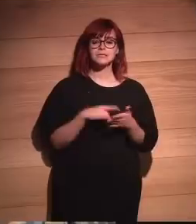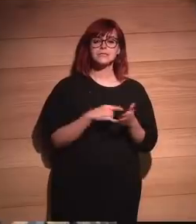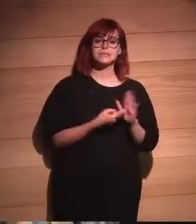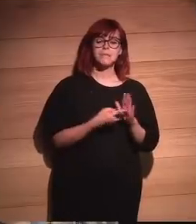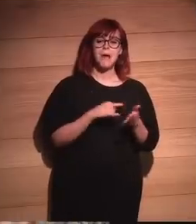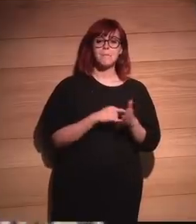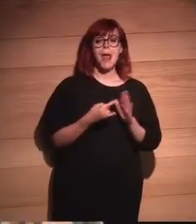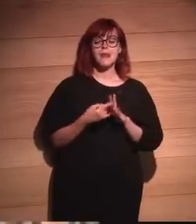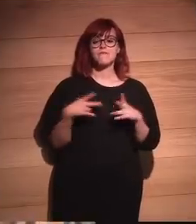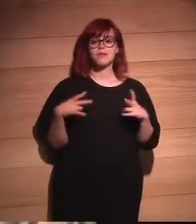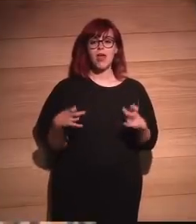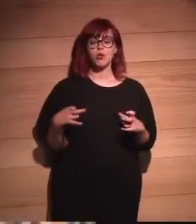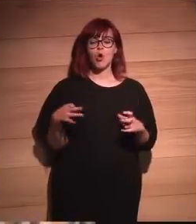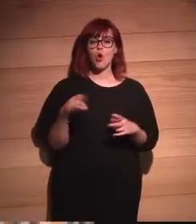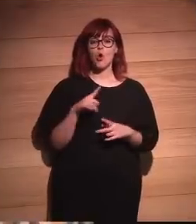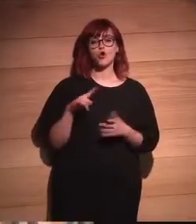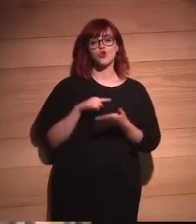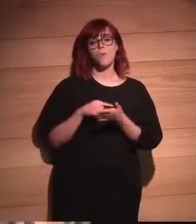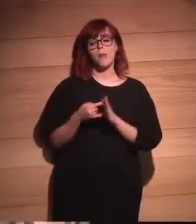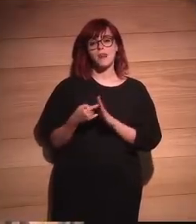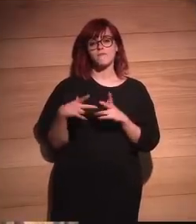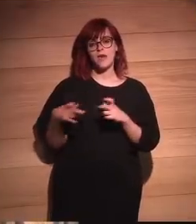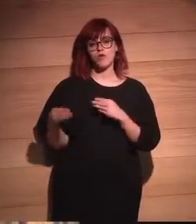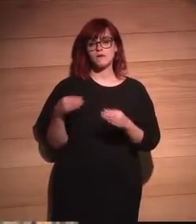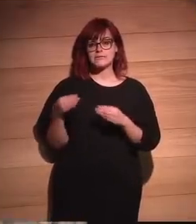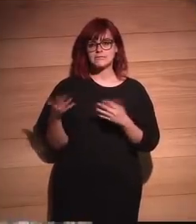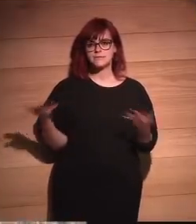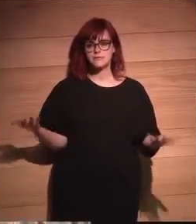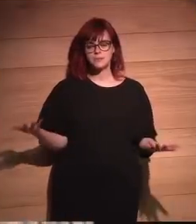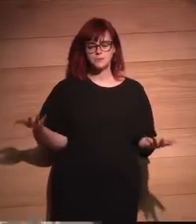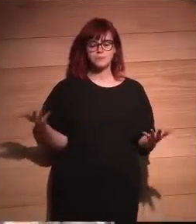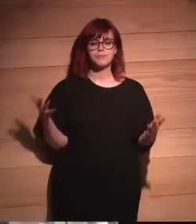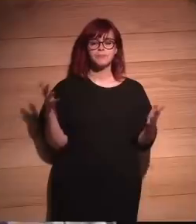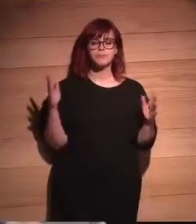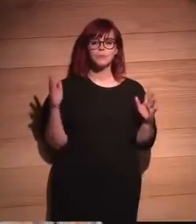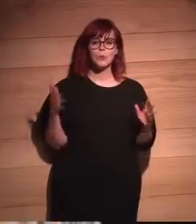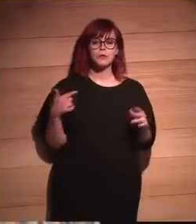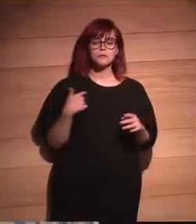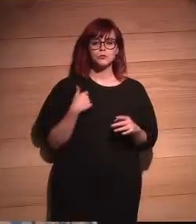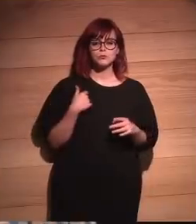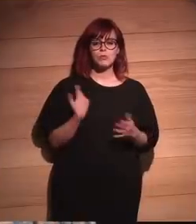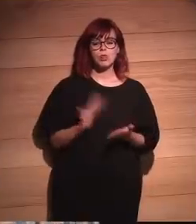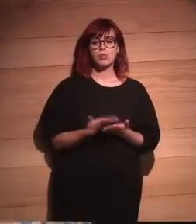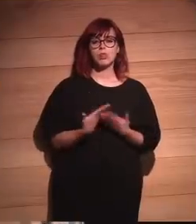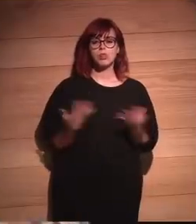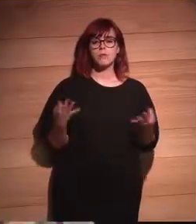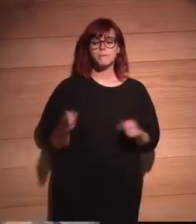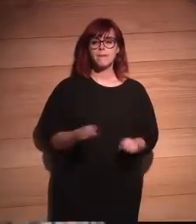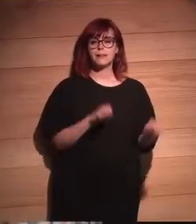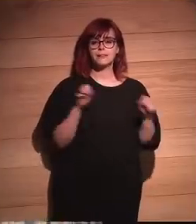sistema planificado y el sistema no planificado y flexible. Quiero decir, yo me mantengo, y creo que nos debemos